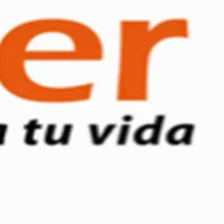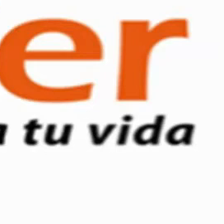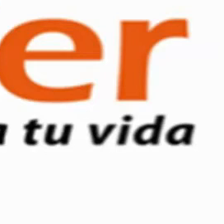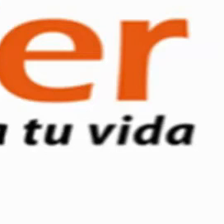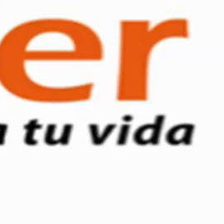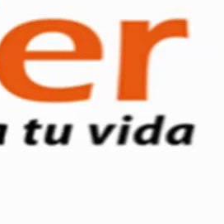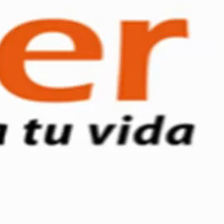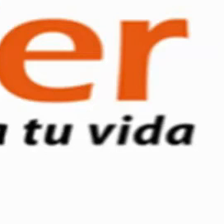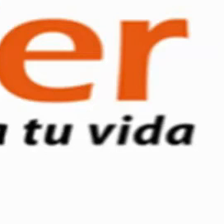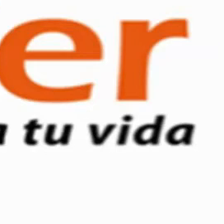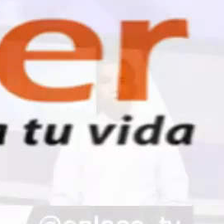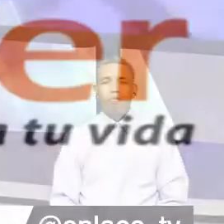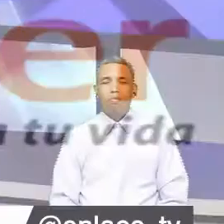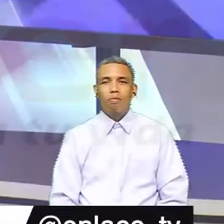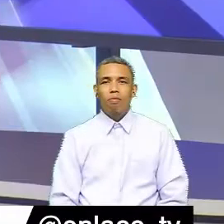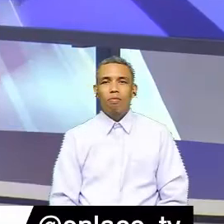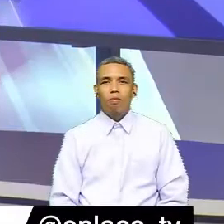tuya